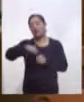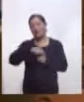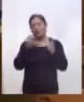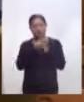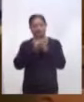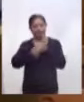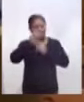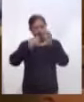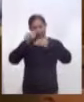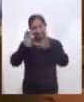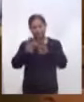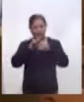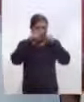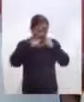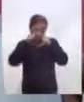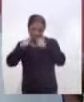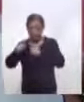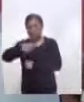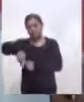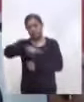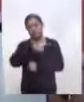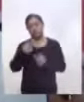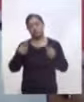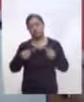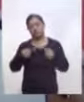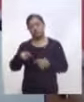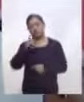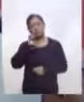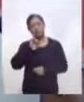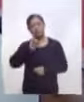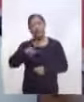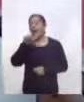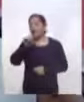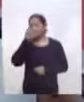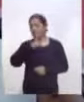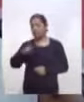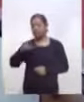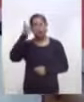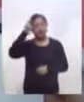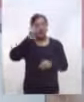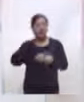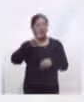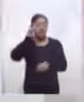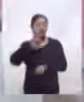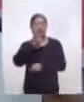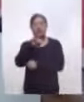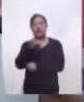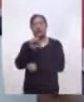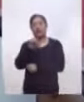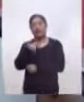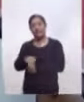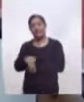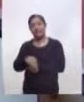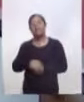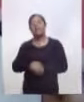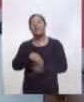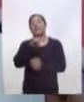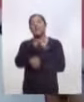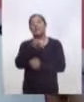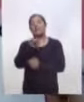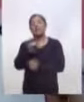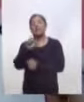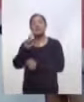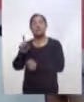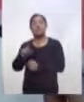estrategias de atención a este sector de la población. Así lo informó la directora del IEM, María Angélica Zárate. En la parte federal estamos a